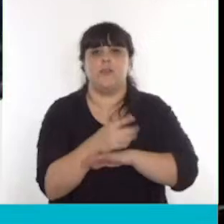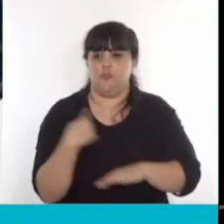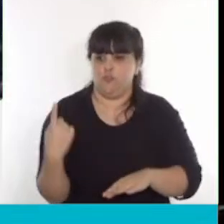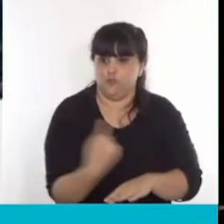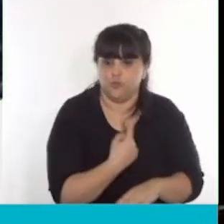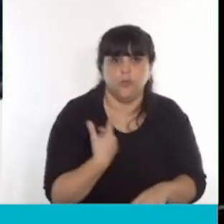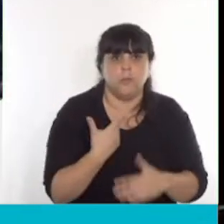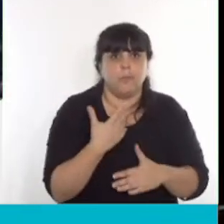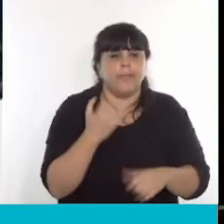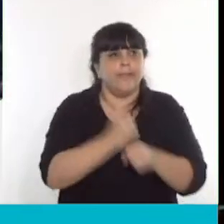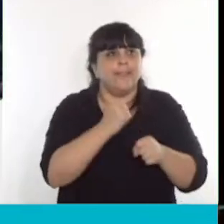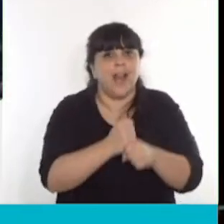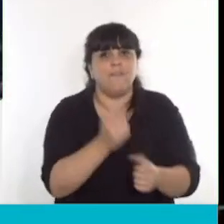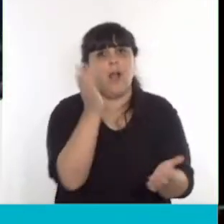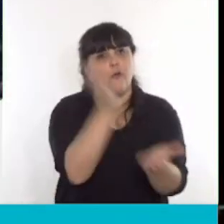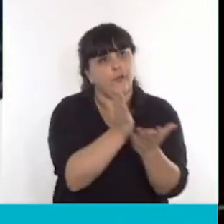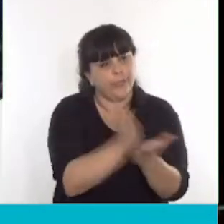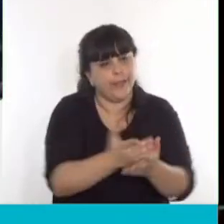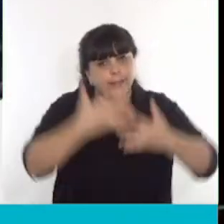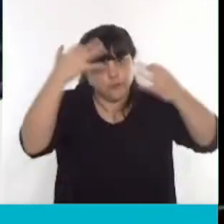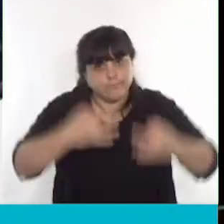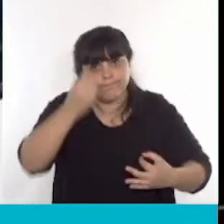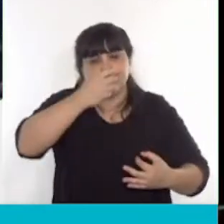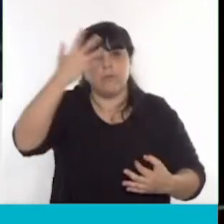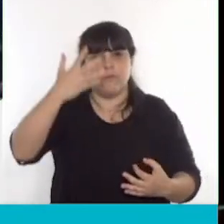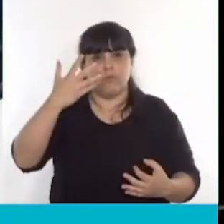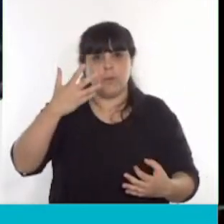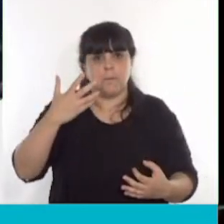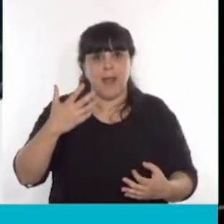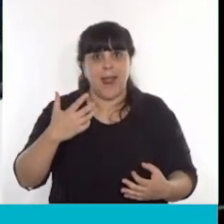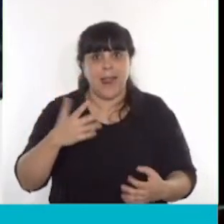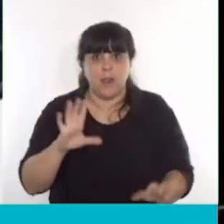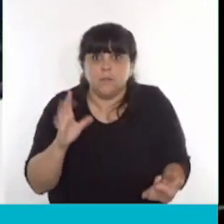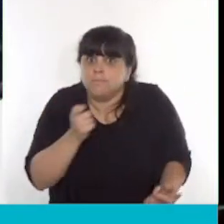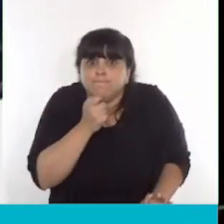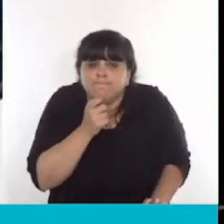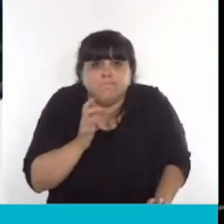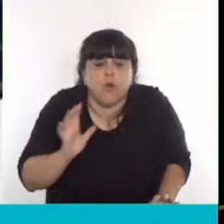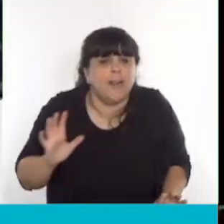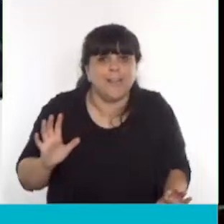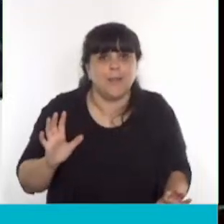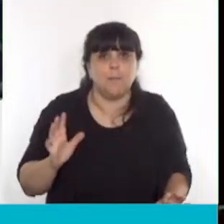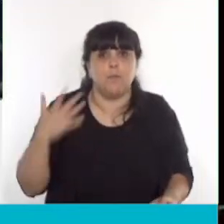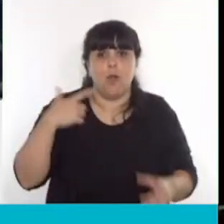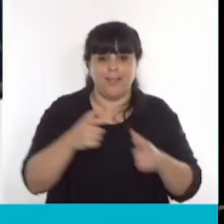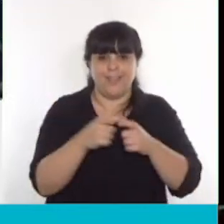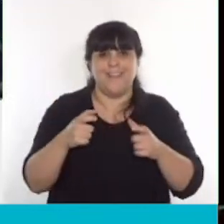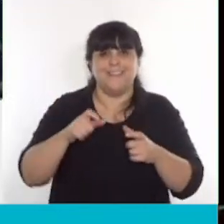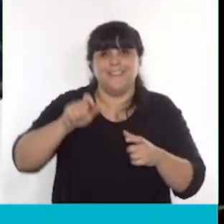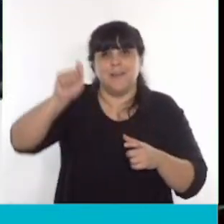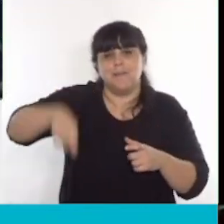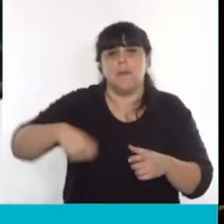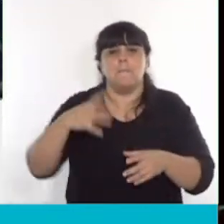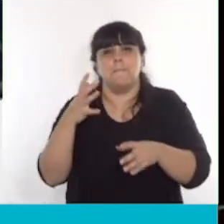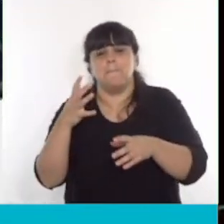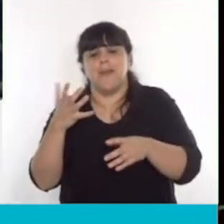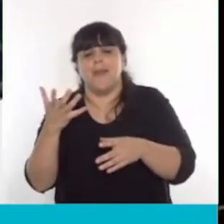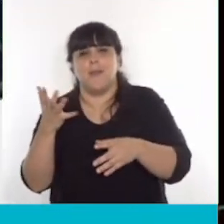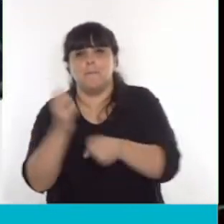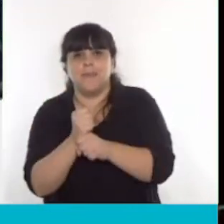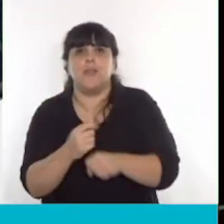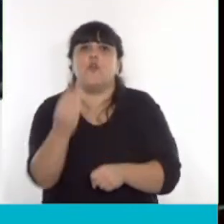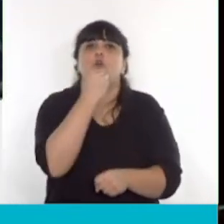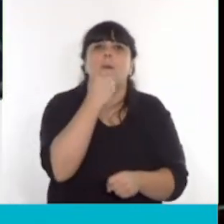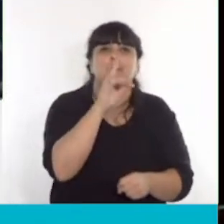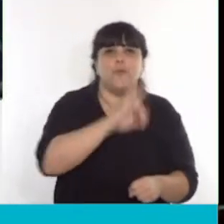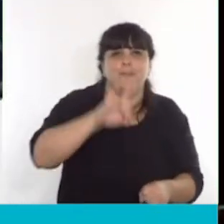trabajo con derechos, y en donde si no hubiera sido por el boleto educativo, si no hubiera sido por el comedor universitario, si no